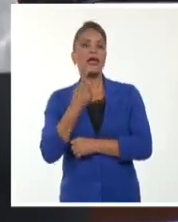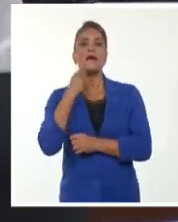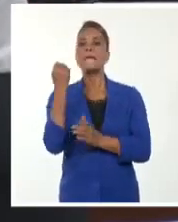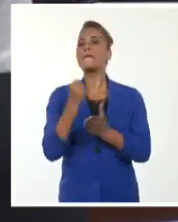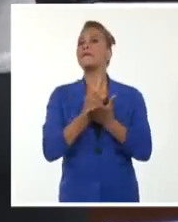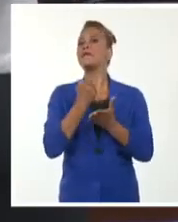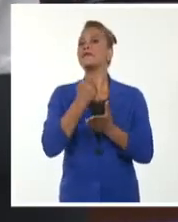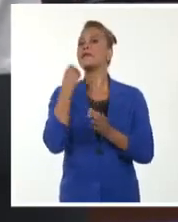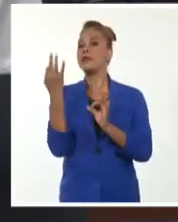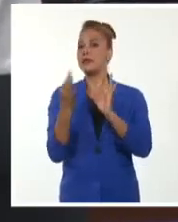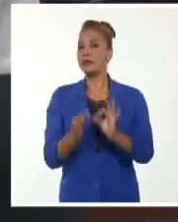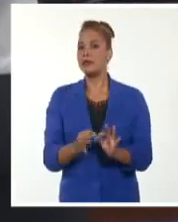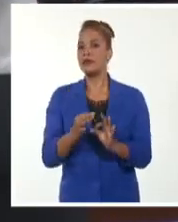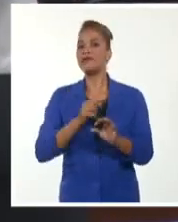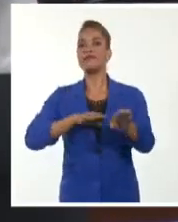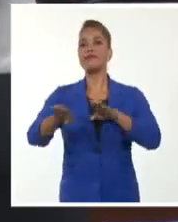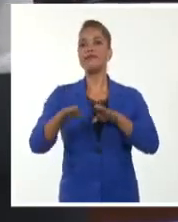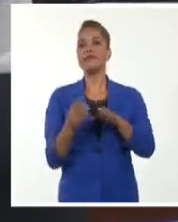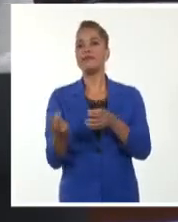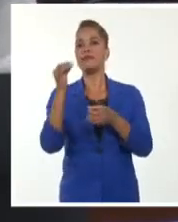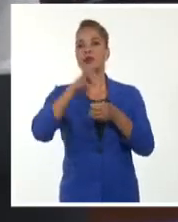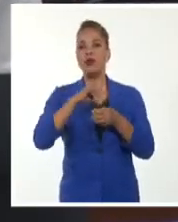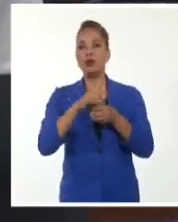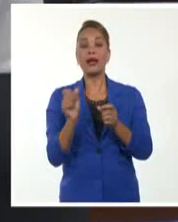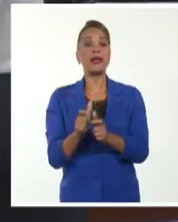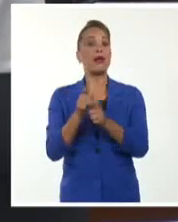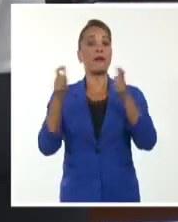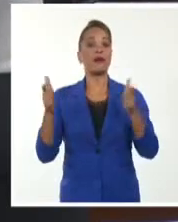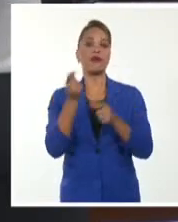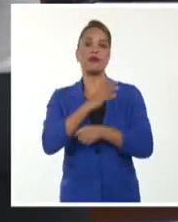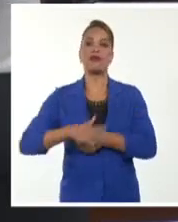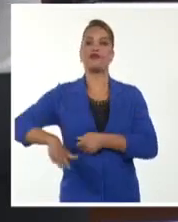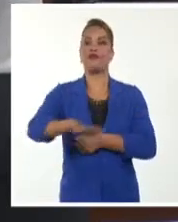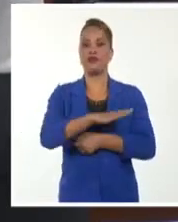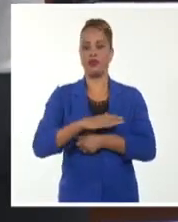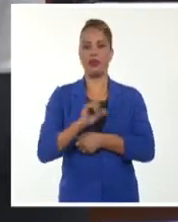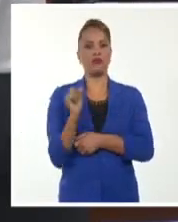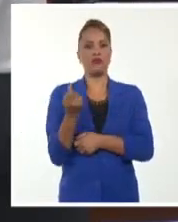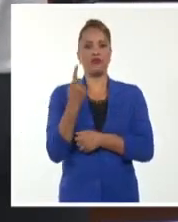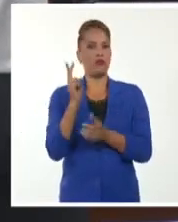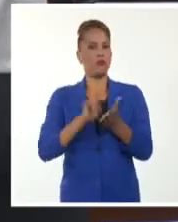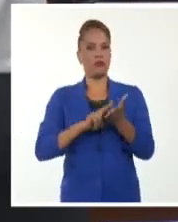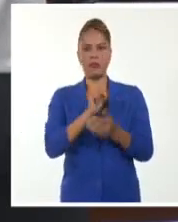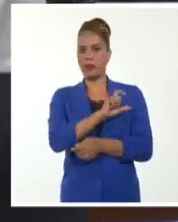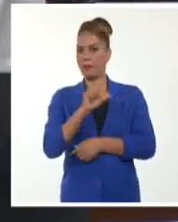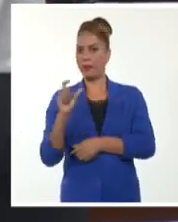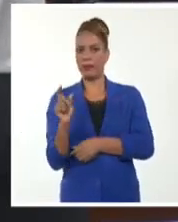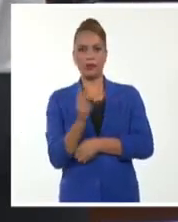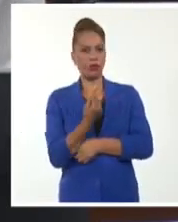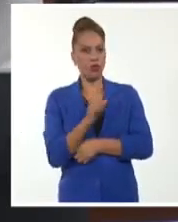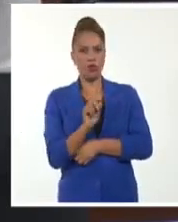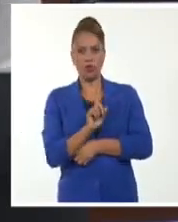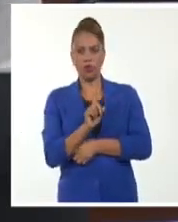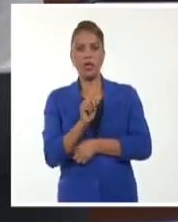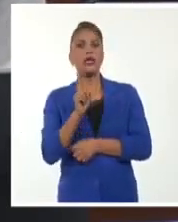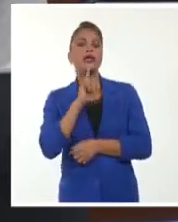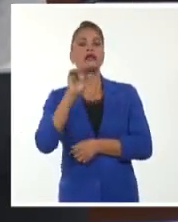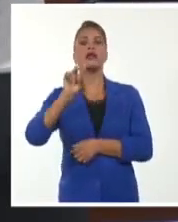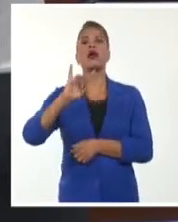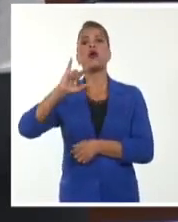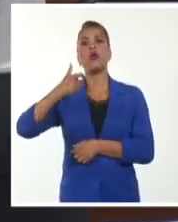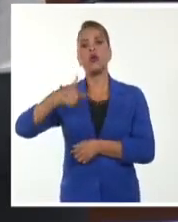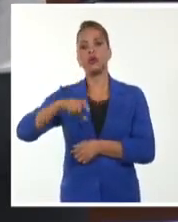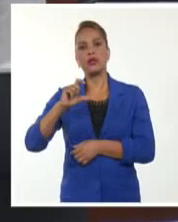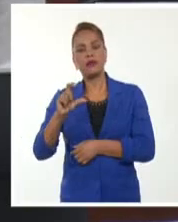y de acciones que involucren sobre todo a una gran parte de nuestra sociedad, no solo a la militancia del partido y a la militancia de la juventud. Por eso